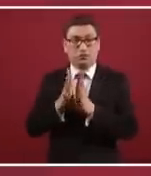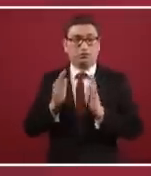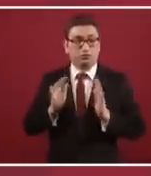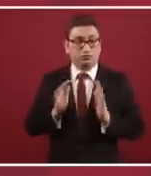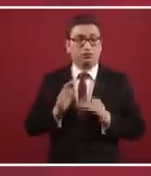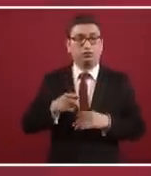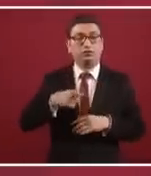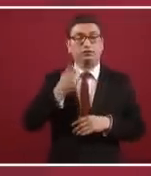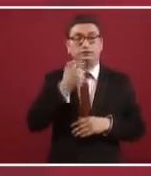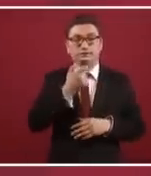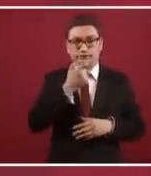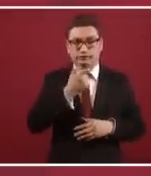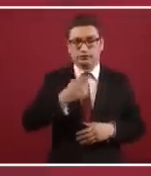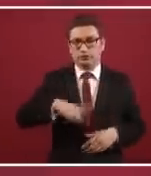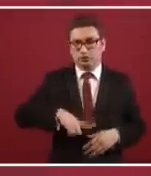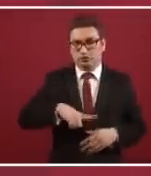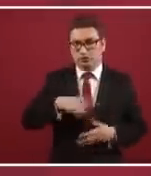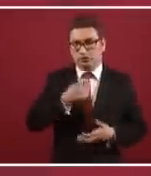utilizando recursos